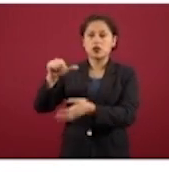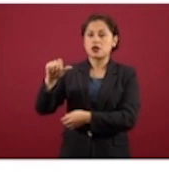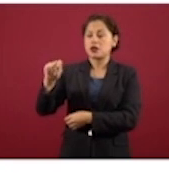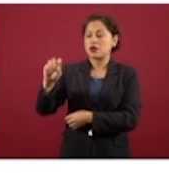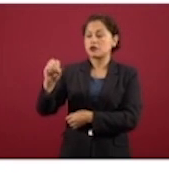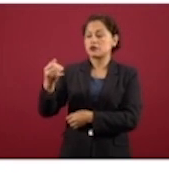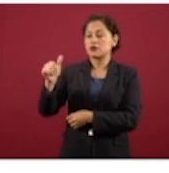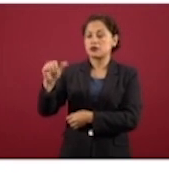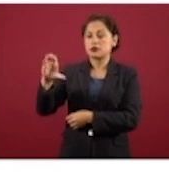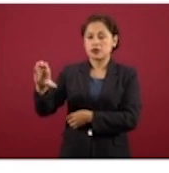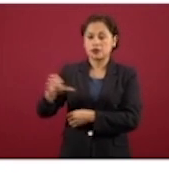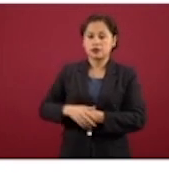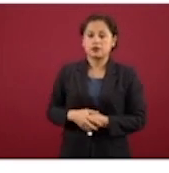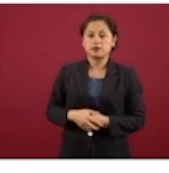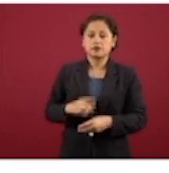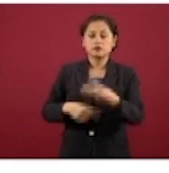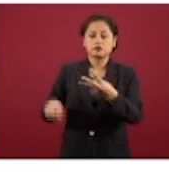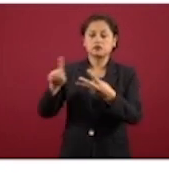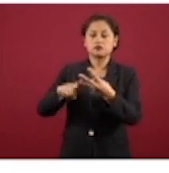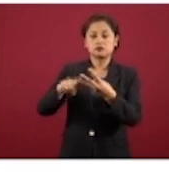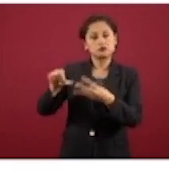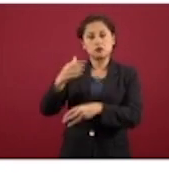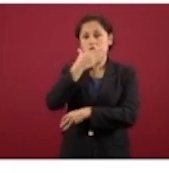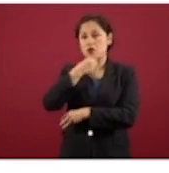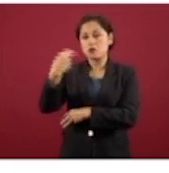eduardo de la vega